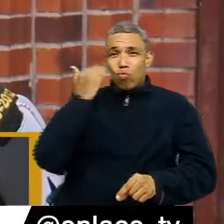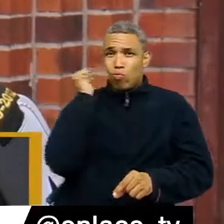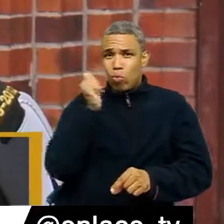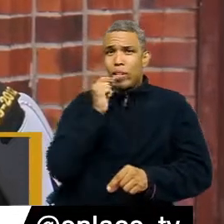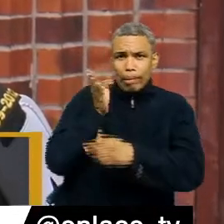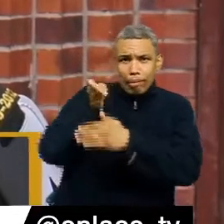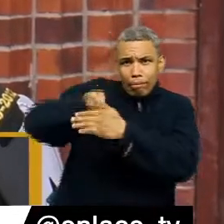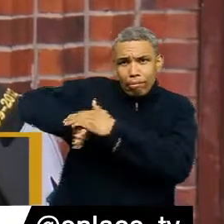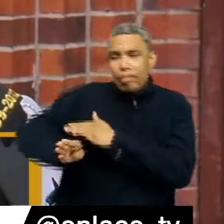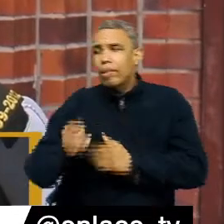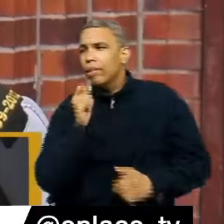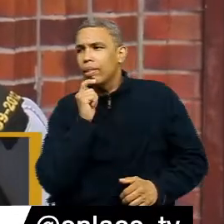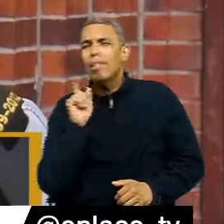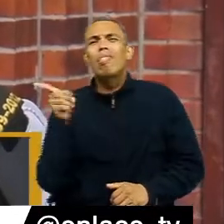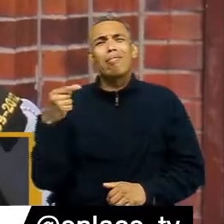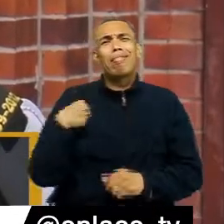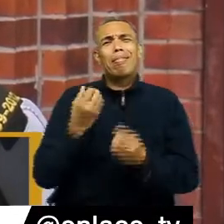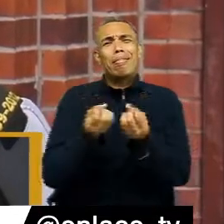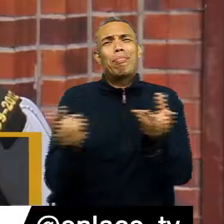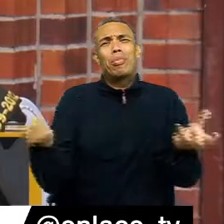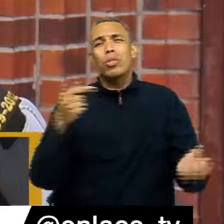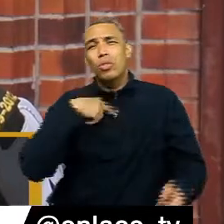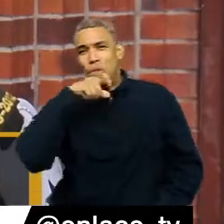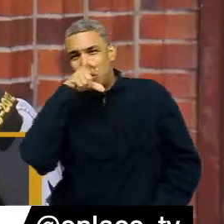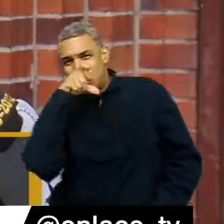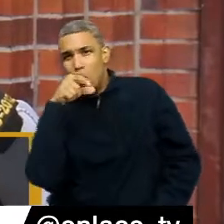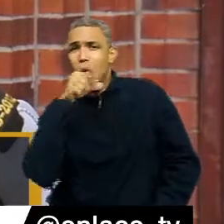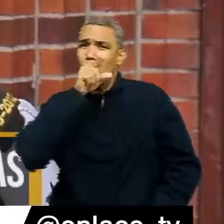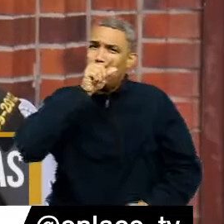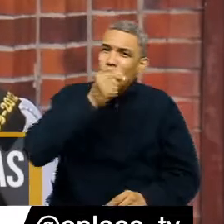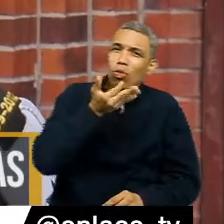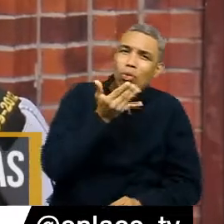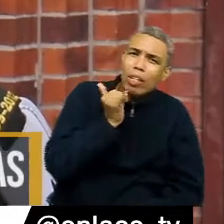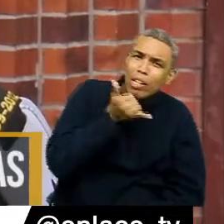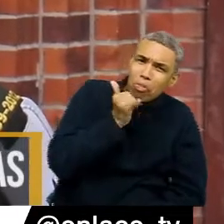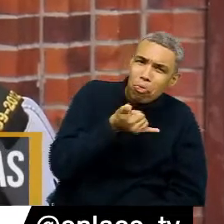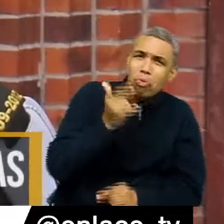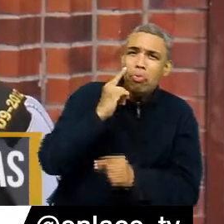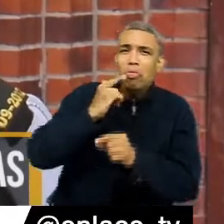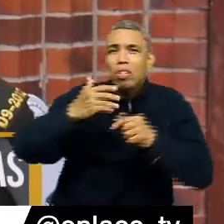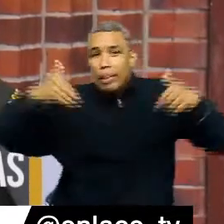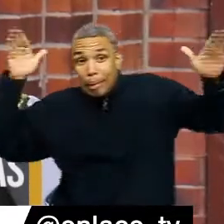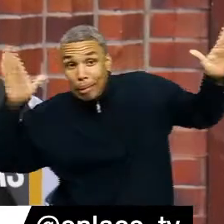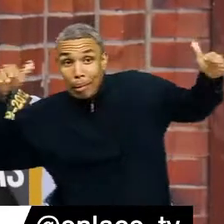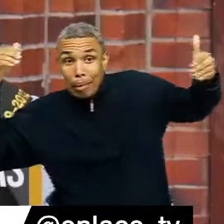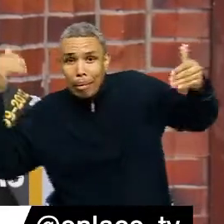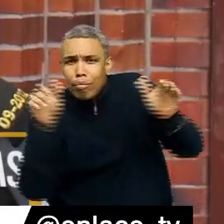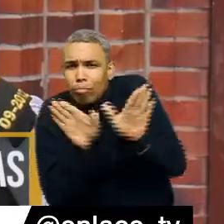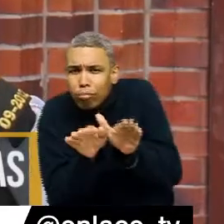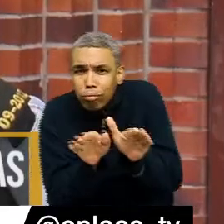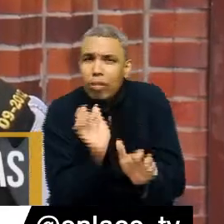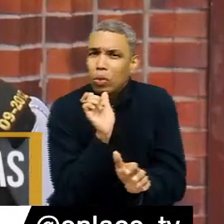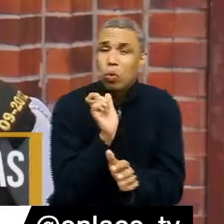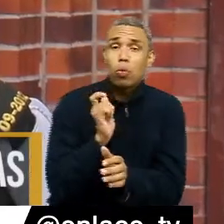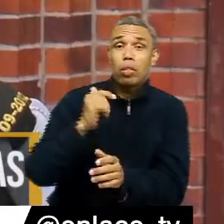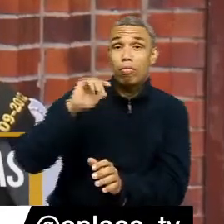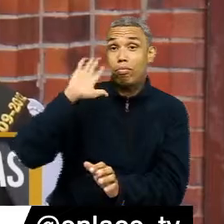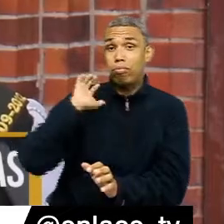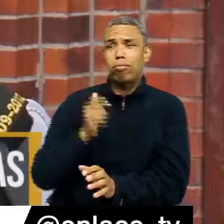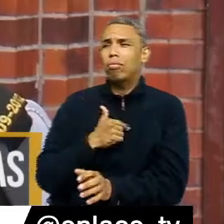logró la incautación de las mismas. Todas estas especies más o menos fueron aproximadamente 23 especies con un valor